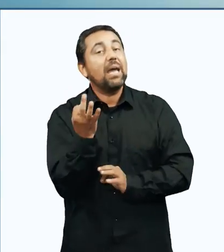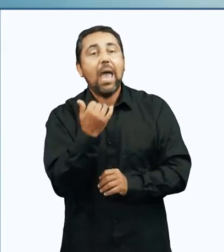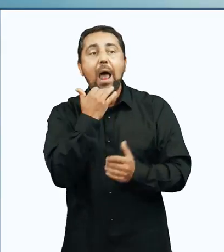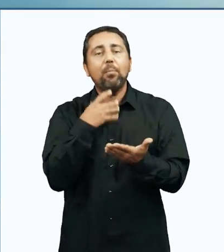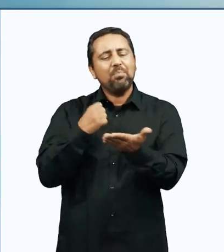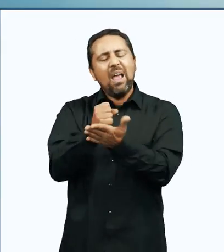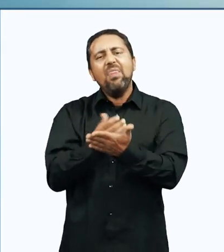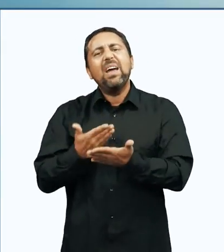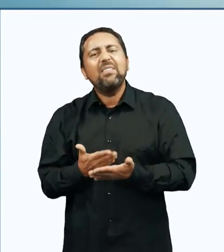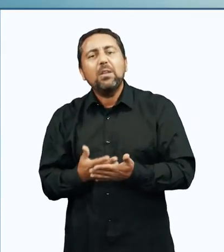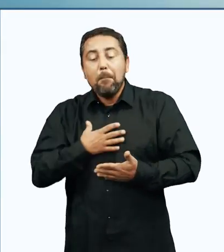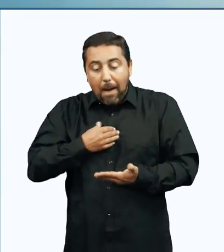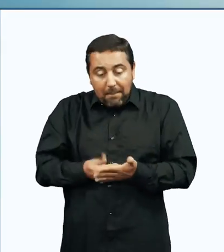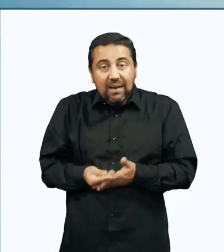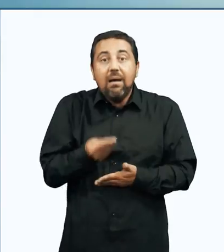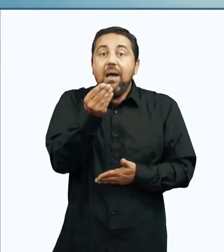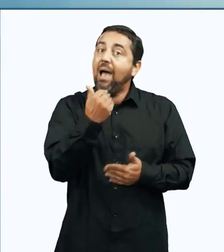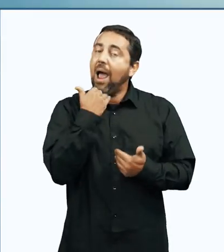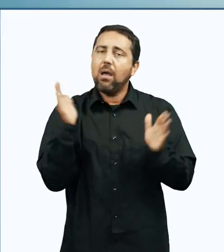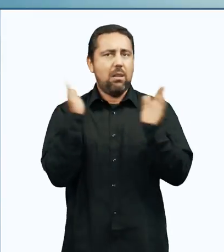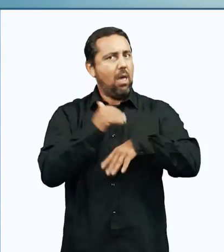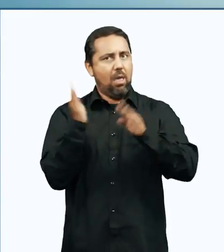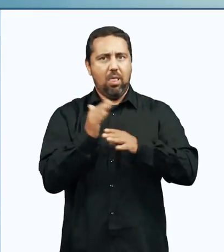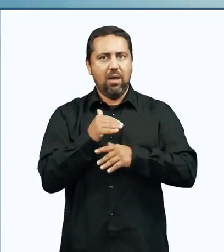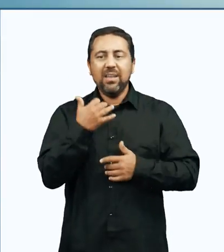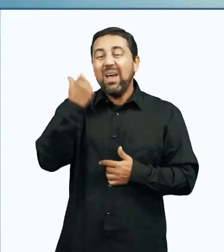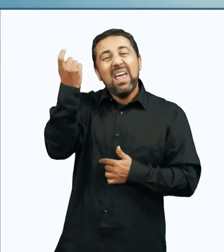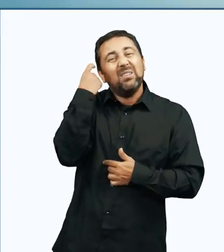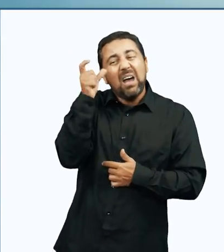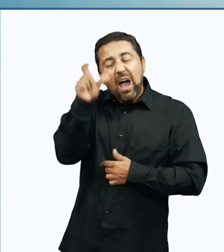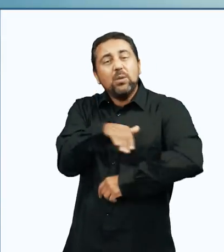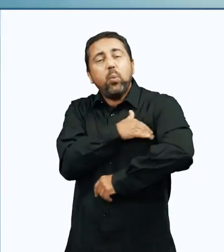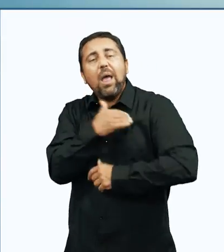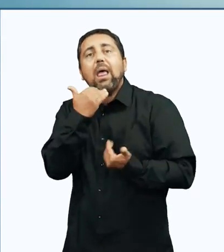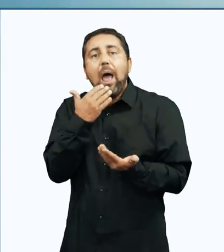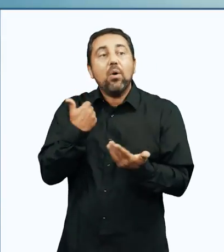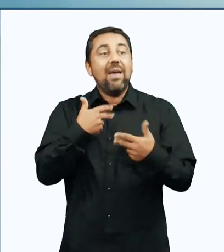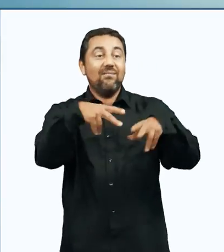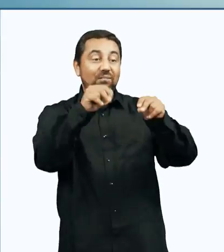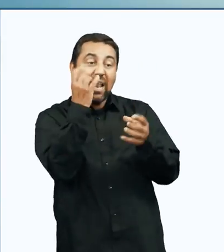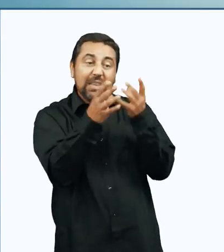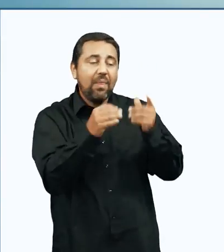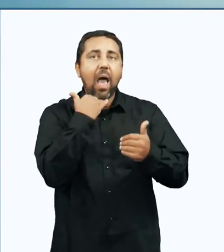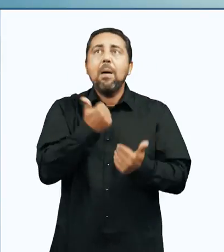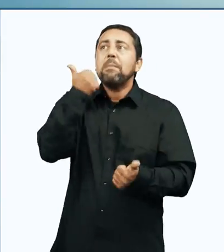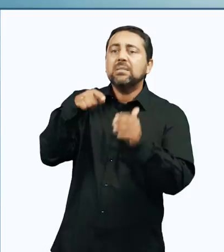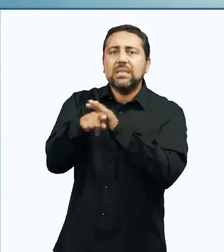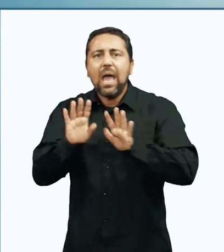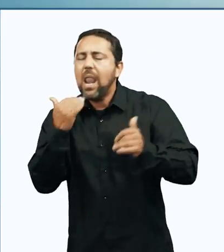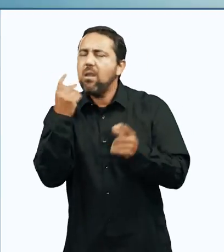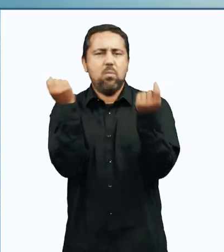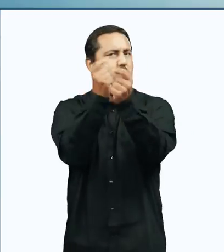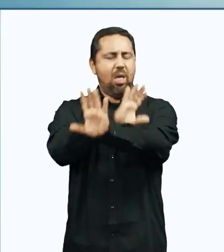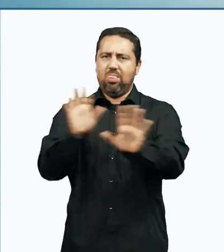esto quiere decir que no emitimos ningún certificado en soporte papel y que el estudiante no tiene que hacer nada más una vez que ha finalizado